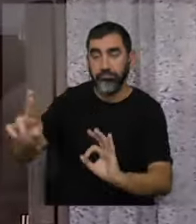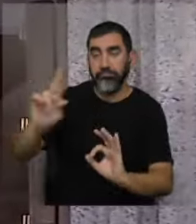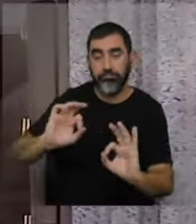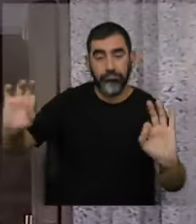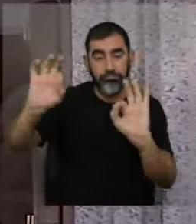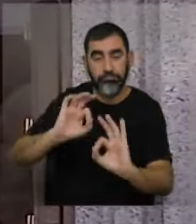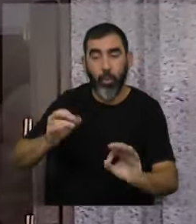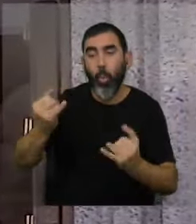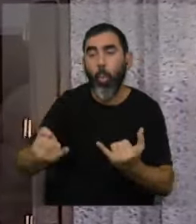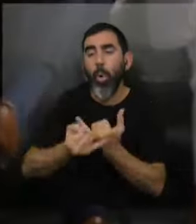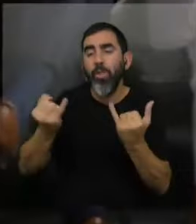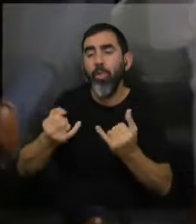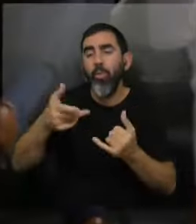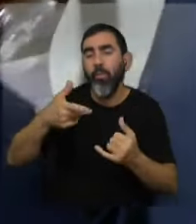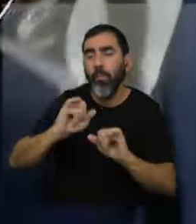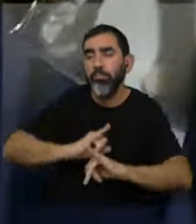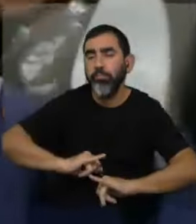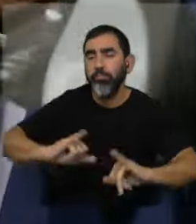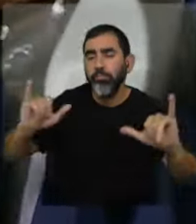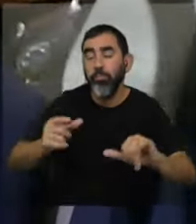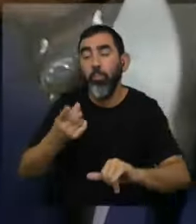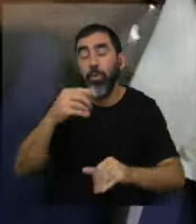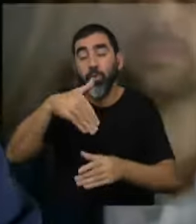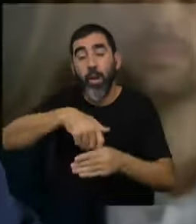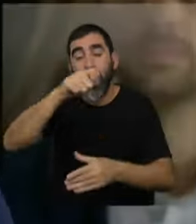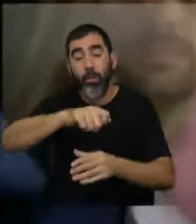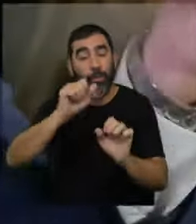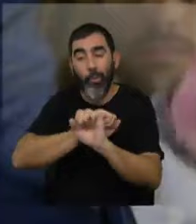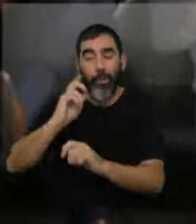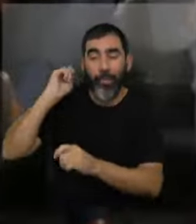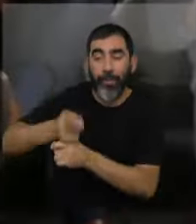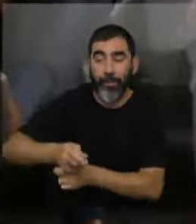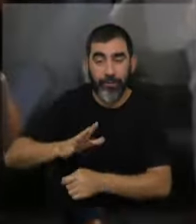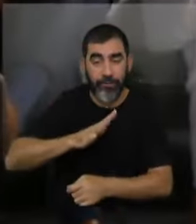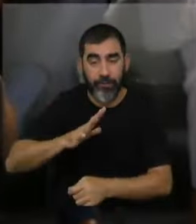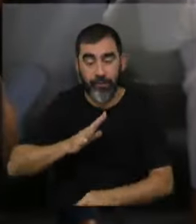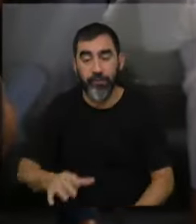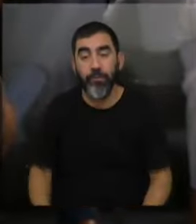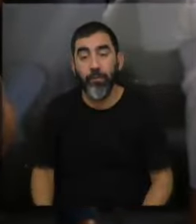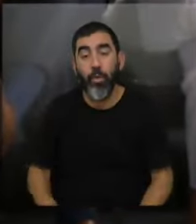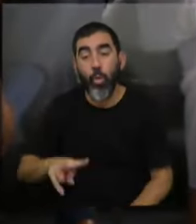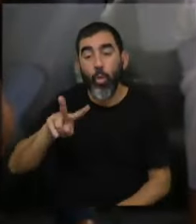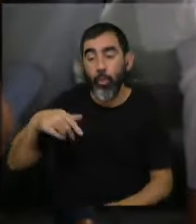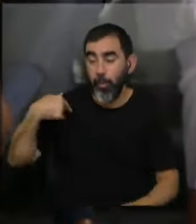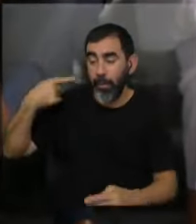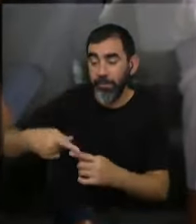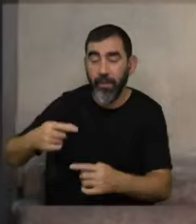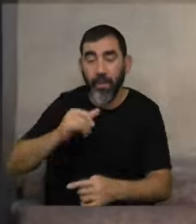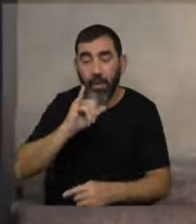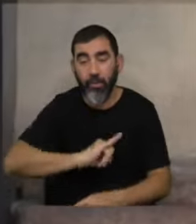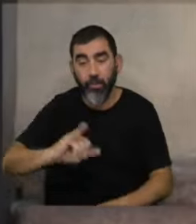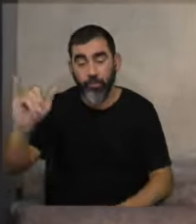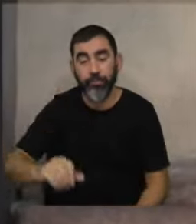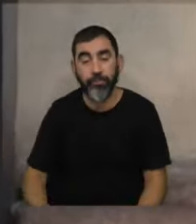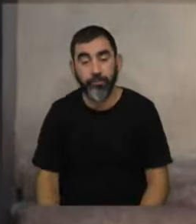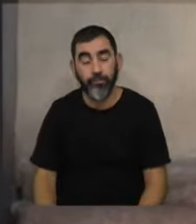especificó qué días y en qué medio fue emitido por eso la corte electoral todavía no puede pronunciarse a dos meses de recibida la denuncia por